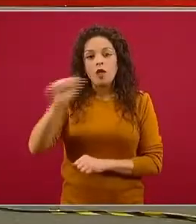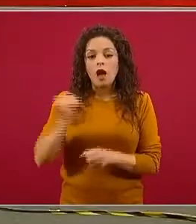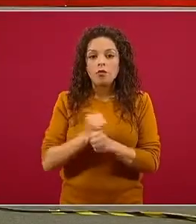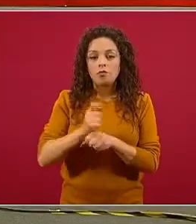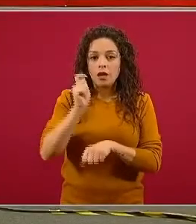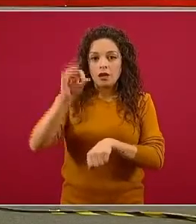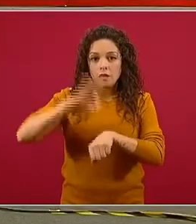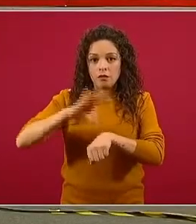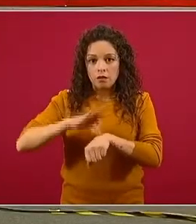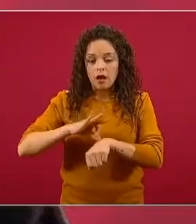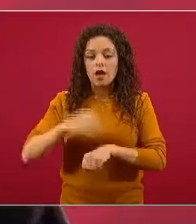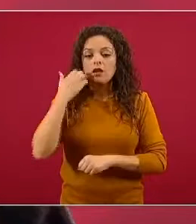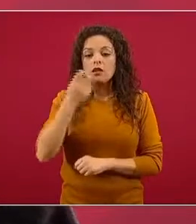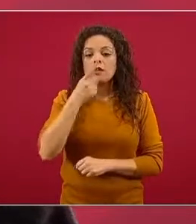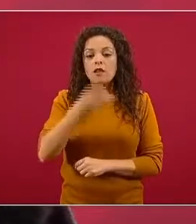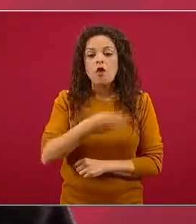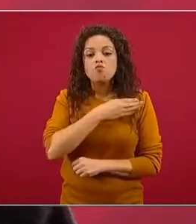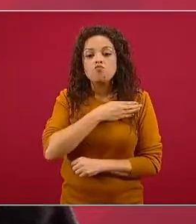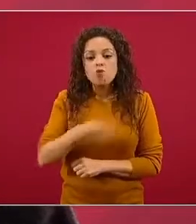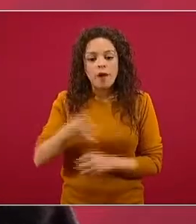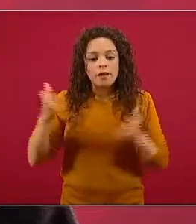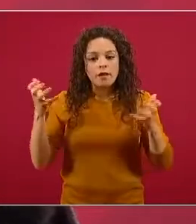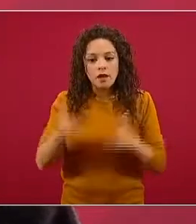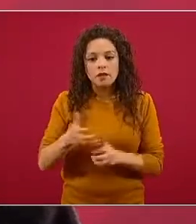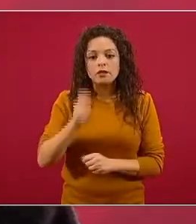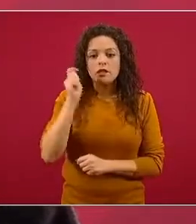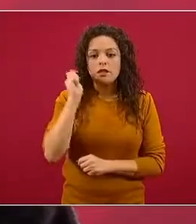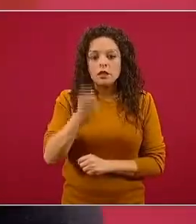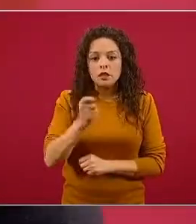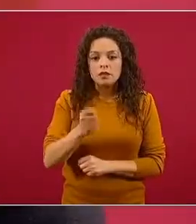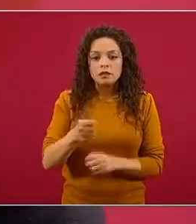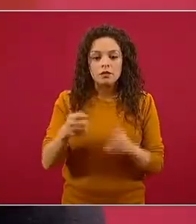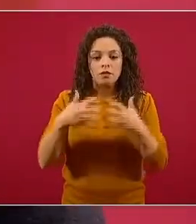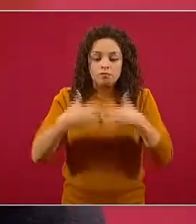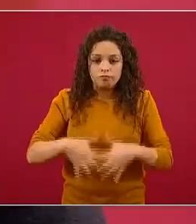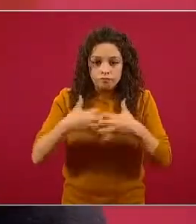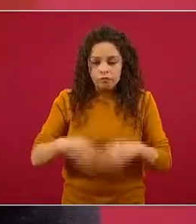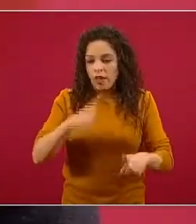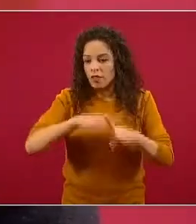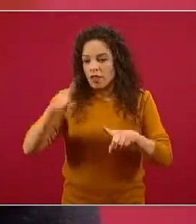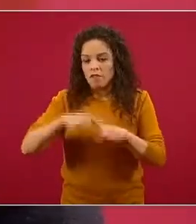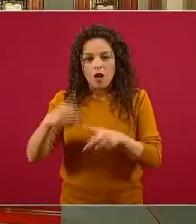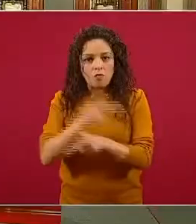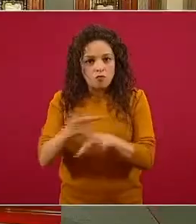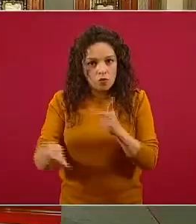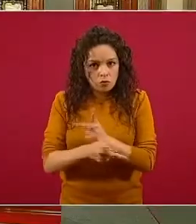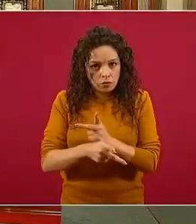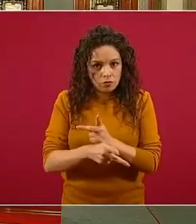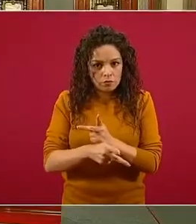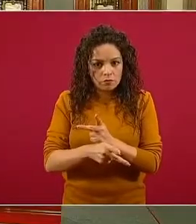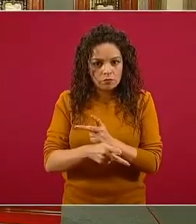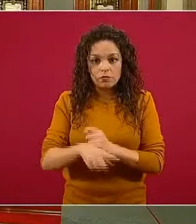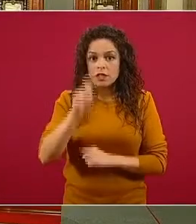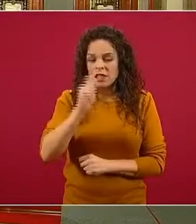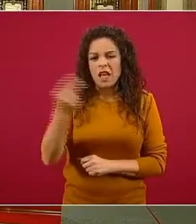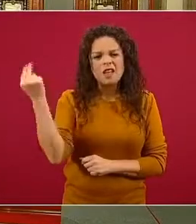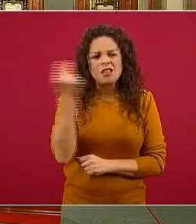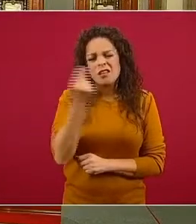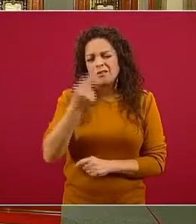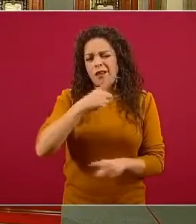buenas prácticas de manufactura, es un estándar de fabricación de productos, y cuando digo un estándar es una serie de